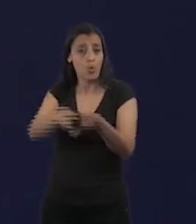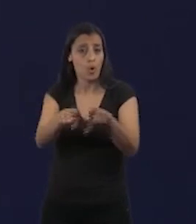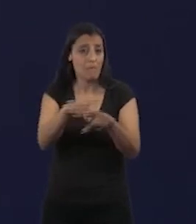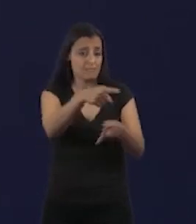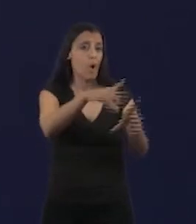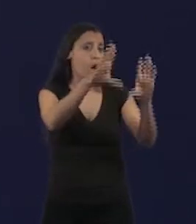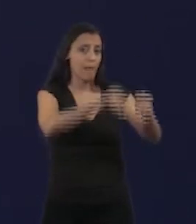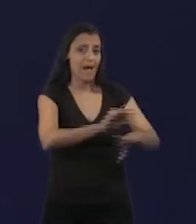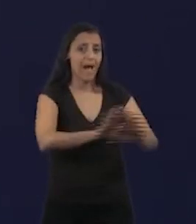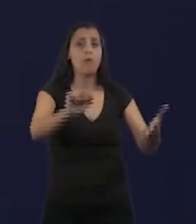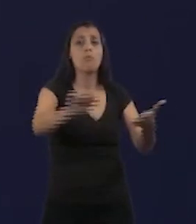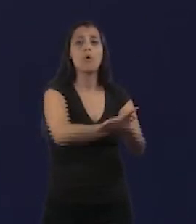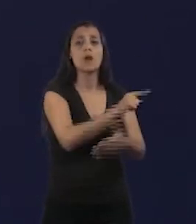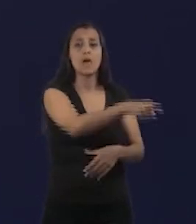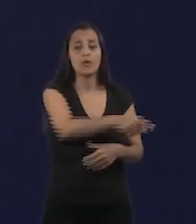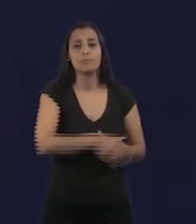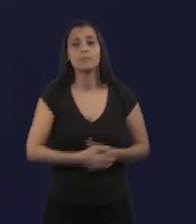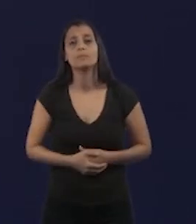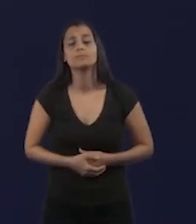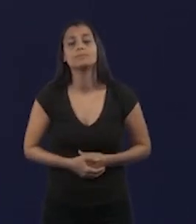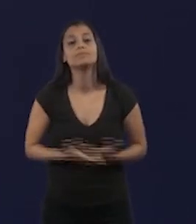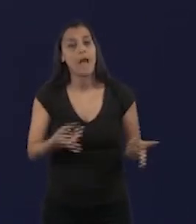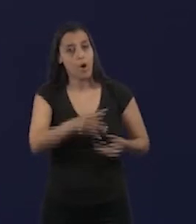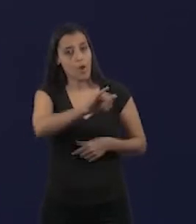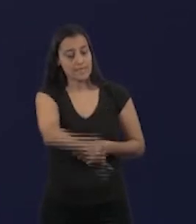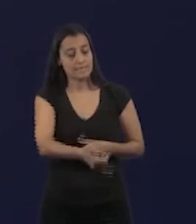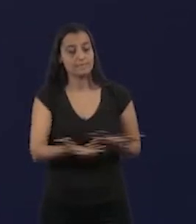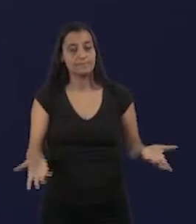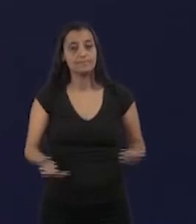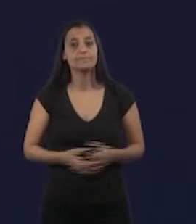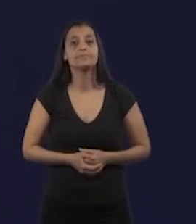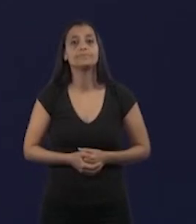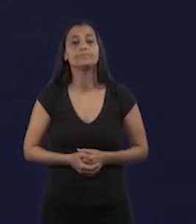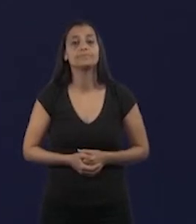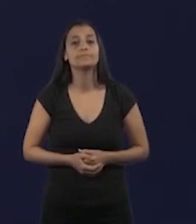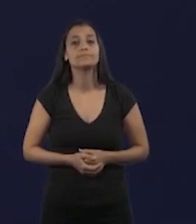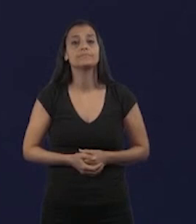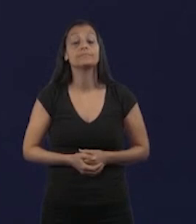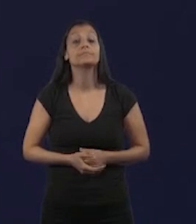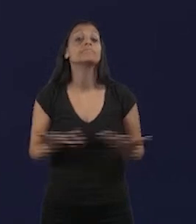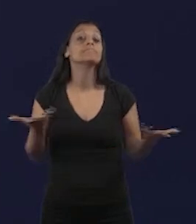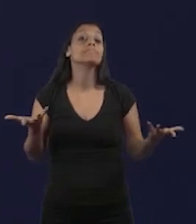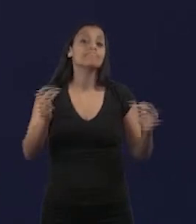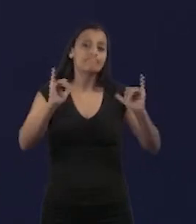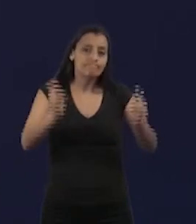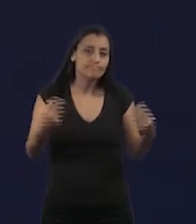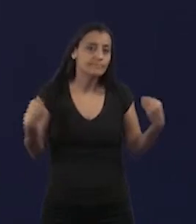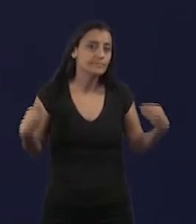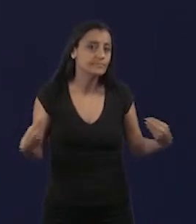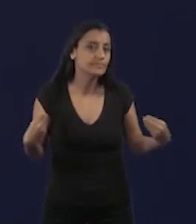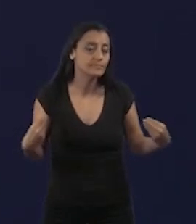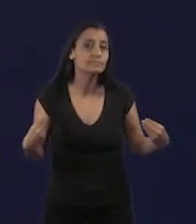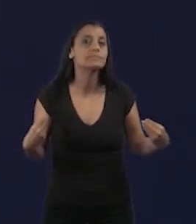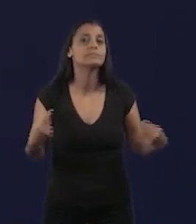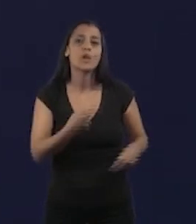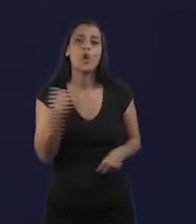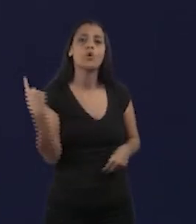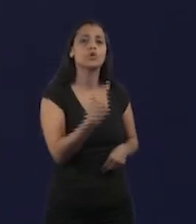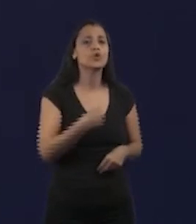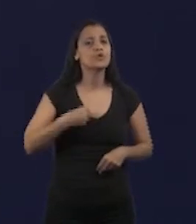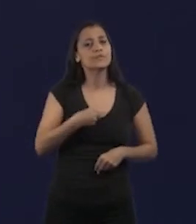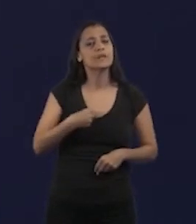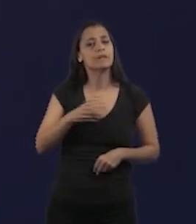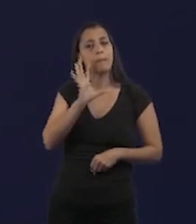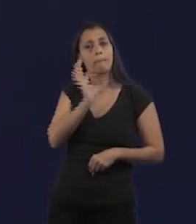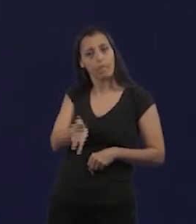desinstalo ahí sigue ahí está eh Lo cierto es que sentimos que